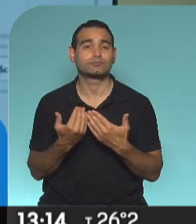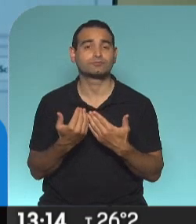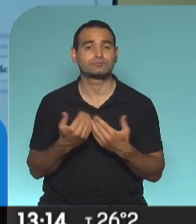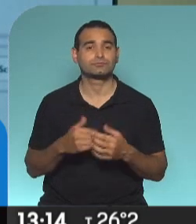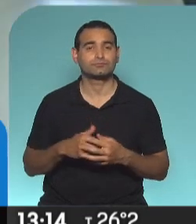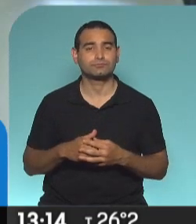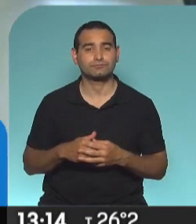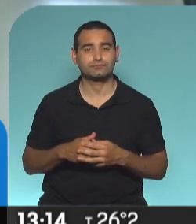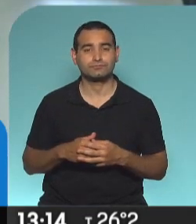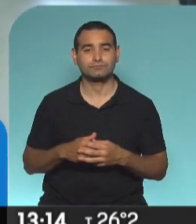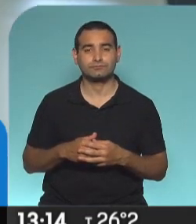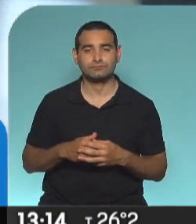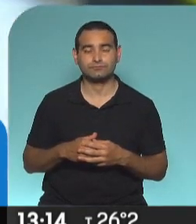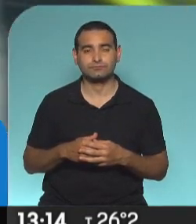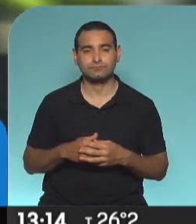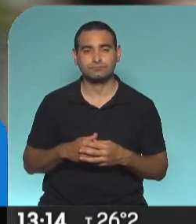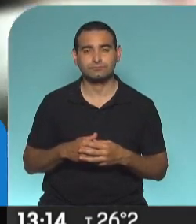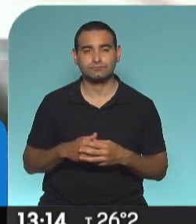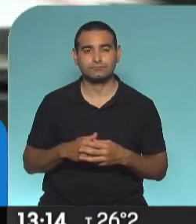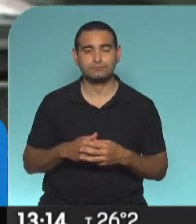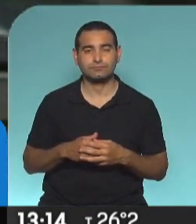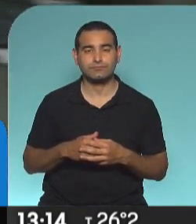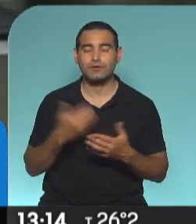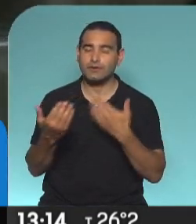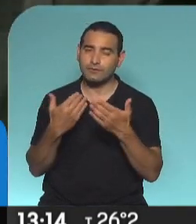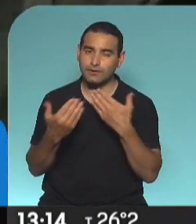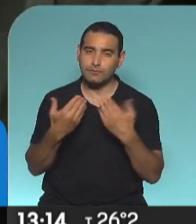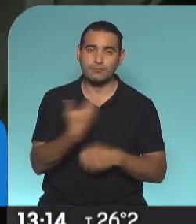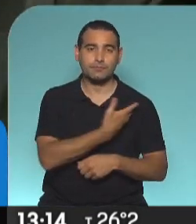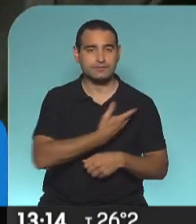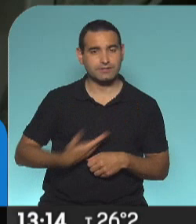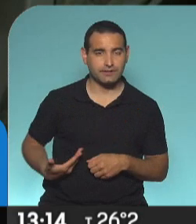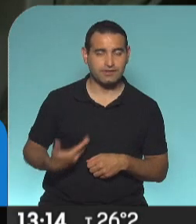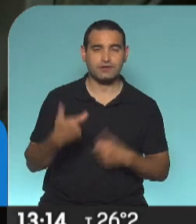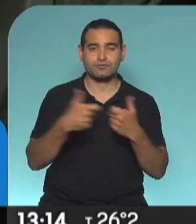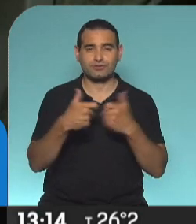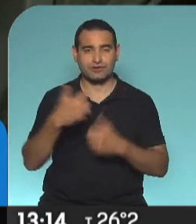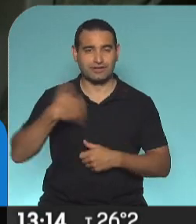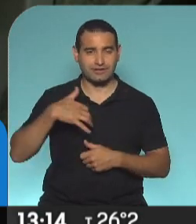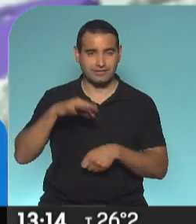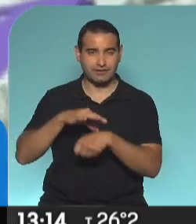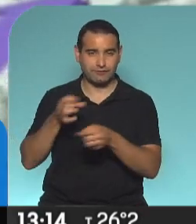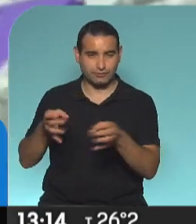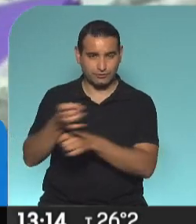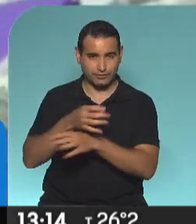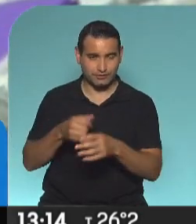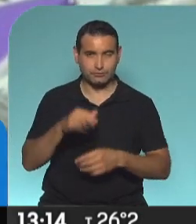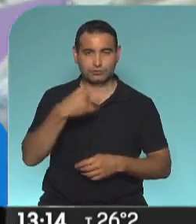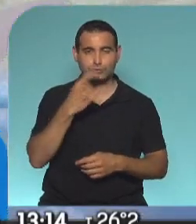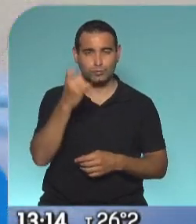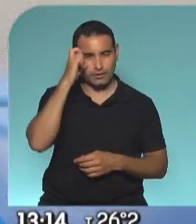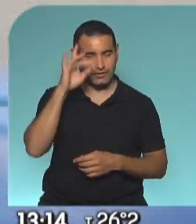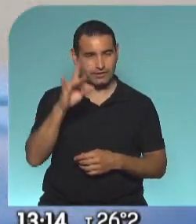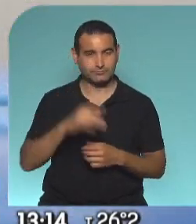que fueron informados por varios laboratorios hasta el momento dialogamos con el presidente de la asociación argentina de infectología el doctor omar son